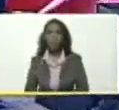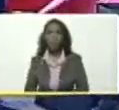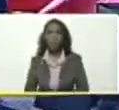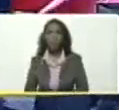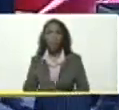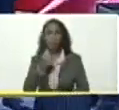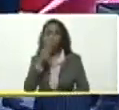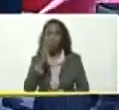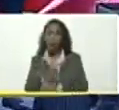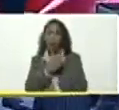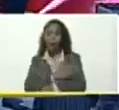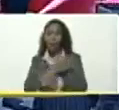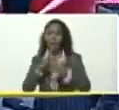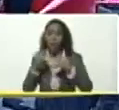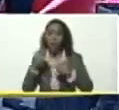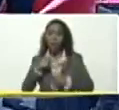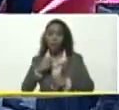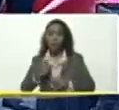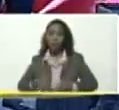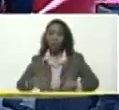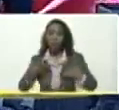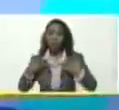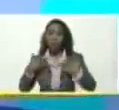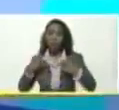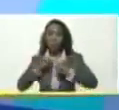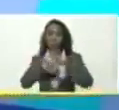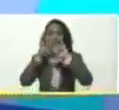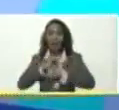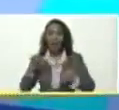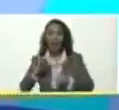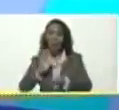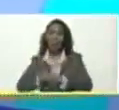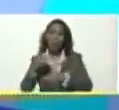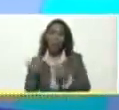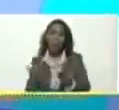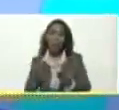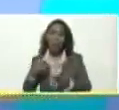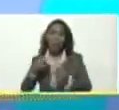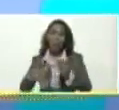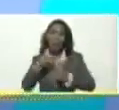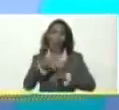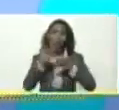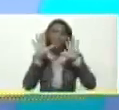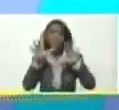Bueno, ante todo, muy emocionado, contento, porque después